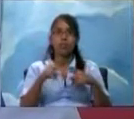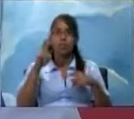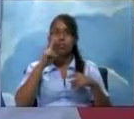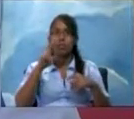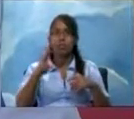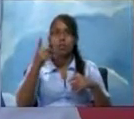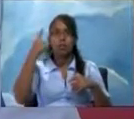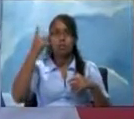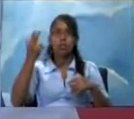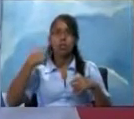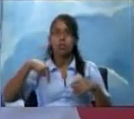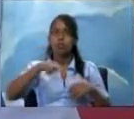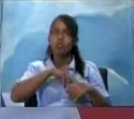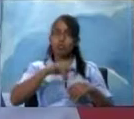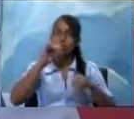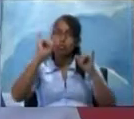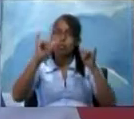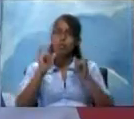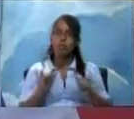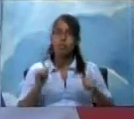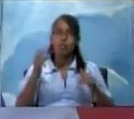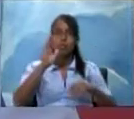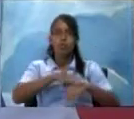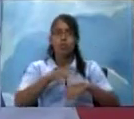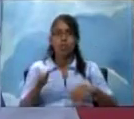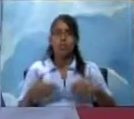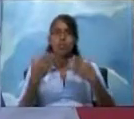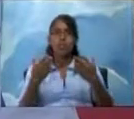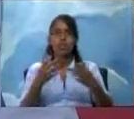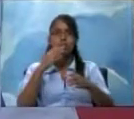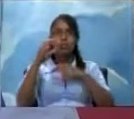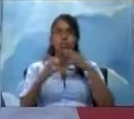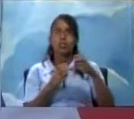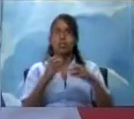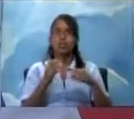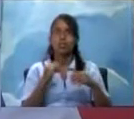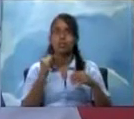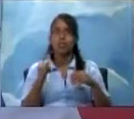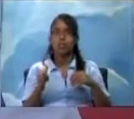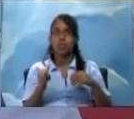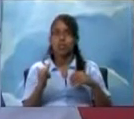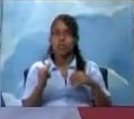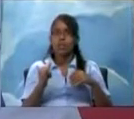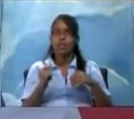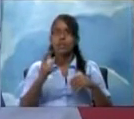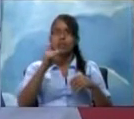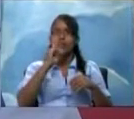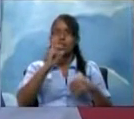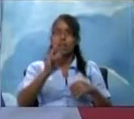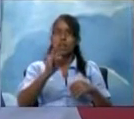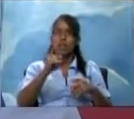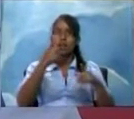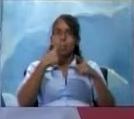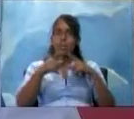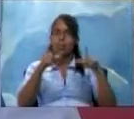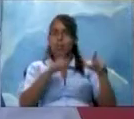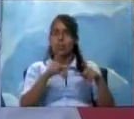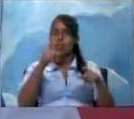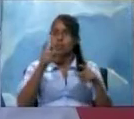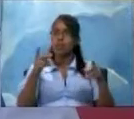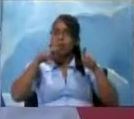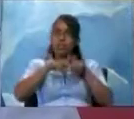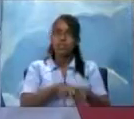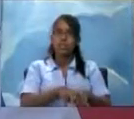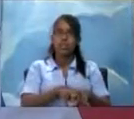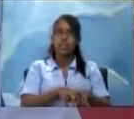Pero mirad por vosotros mismos, porque os entregarán a tribulación. Y en la sinagoga y